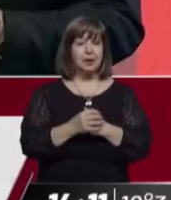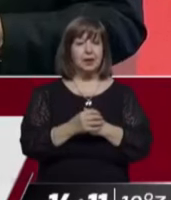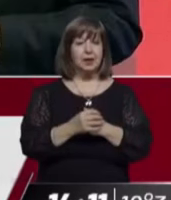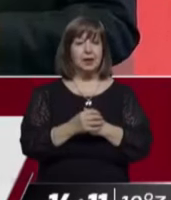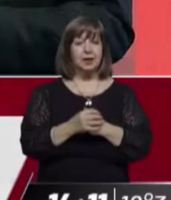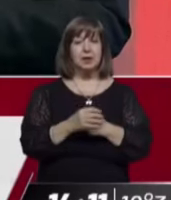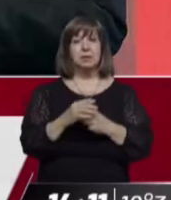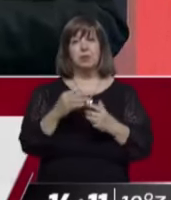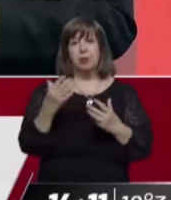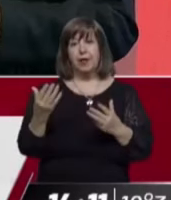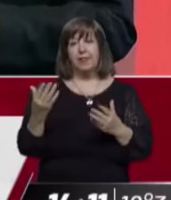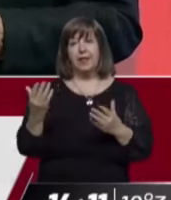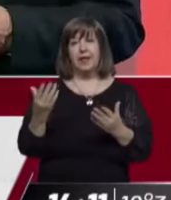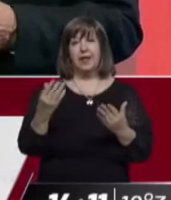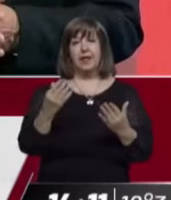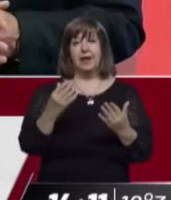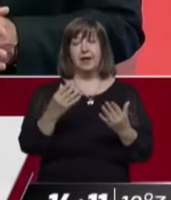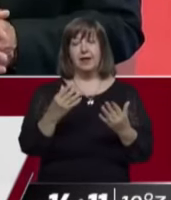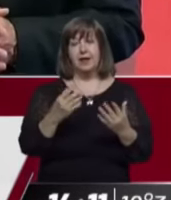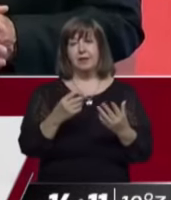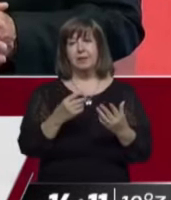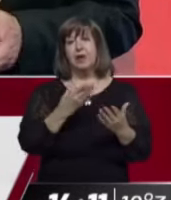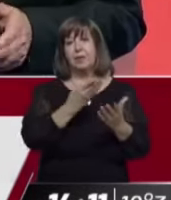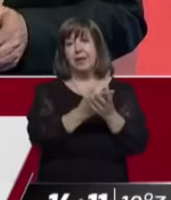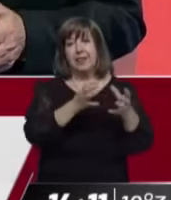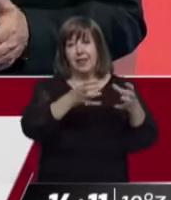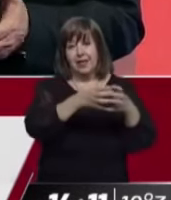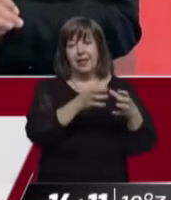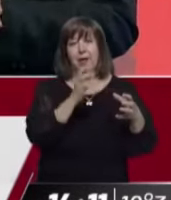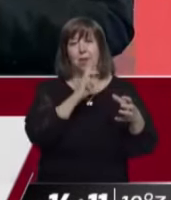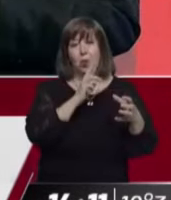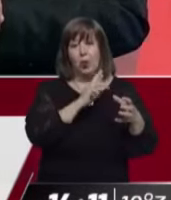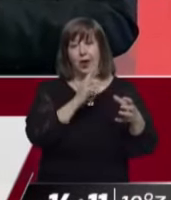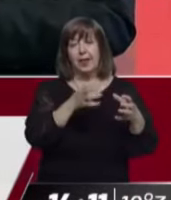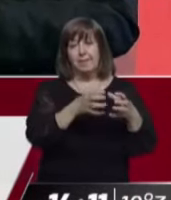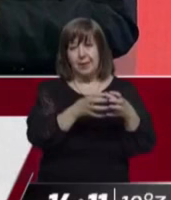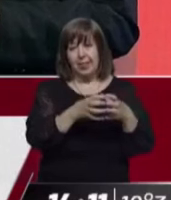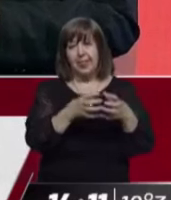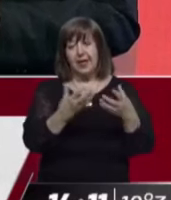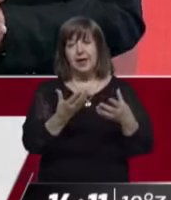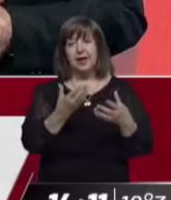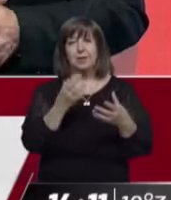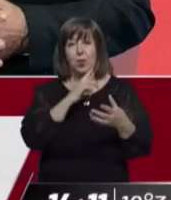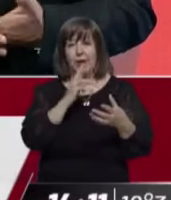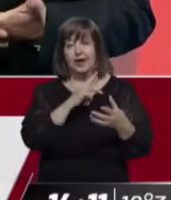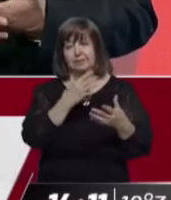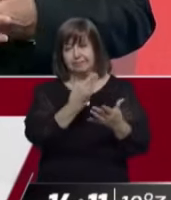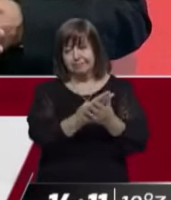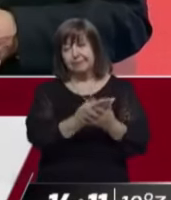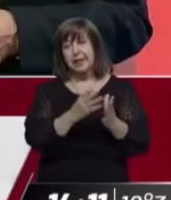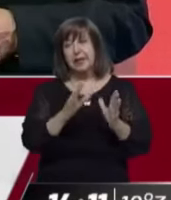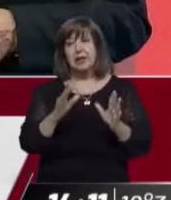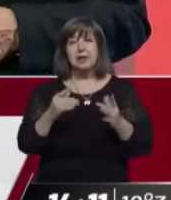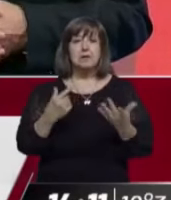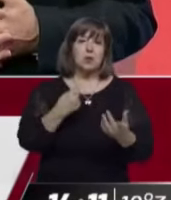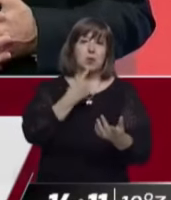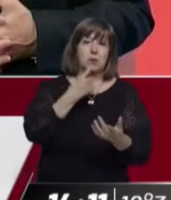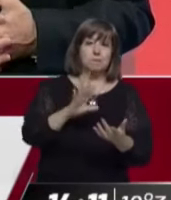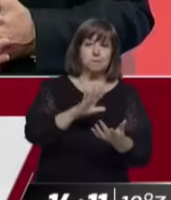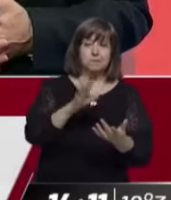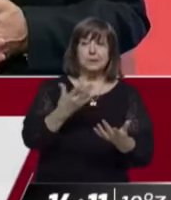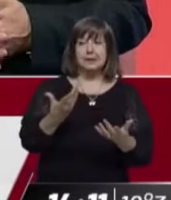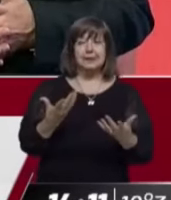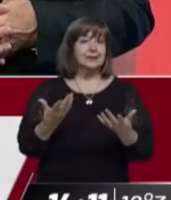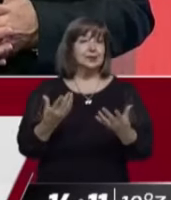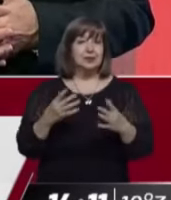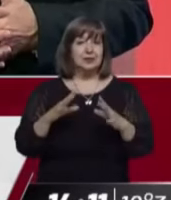podría tener a alguien más amigable en la Corte, porque todavía le quedan algunos años también para seguir como miembro de la